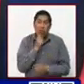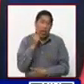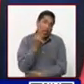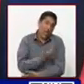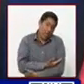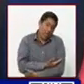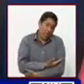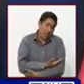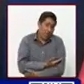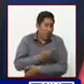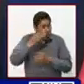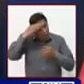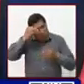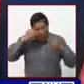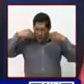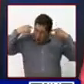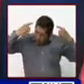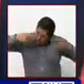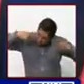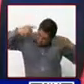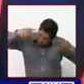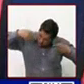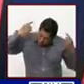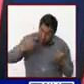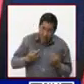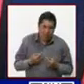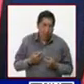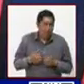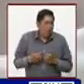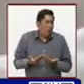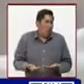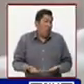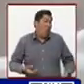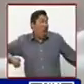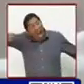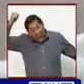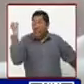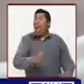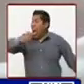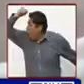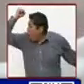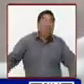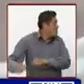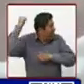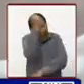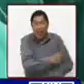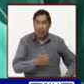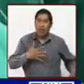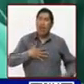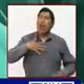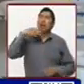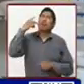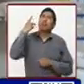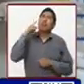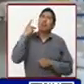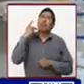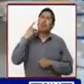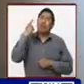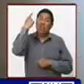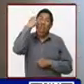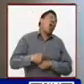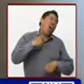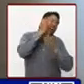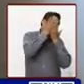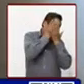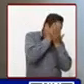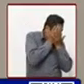El tipo estaba loco, yo digo, porque no ha pensado nada y ha apuñalado a todos. A mi prima tiene un corte aquí en su cara,